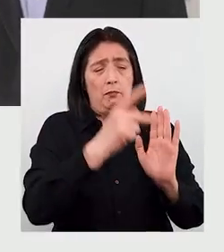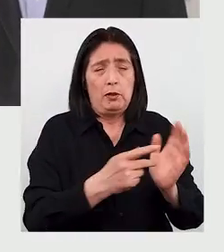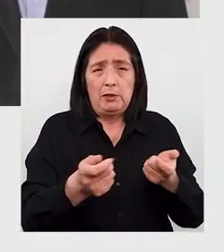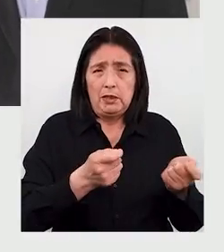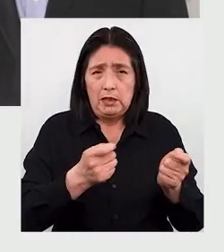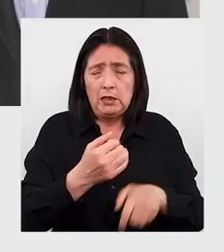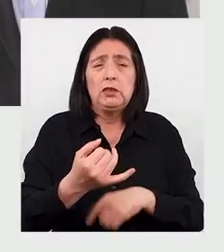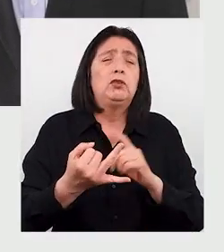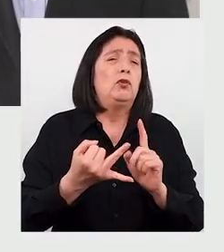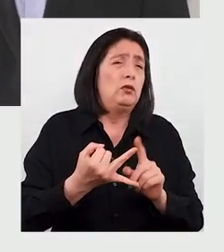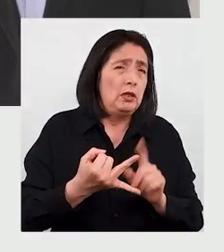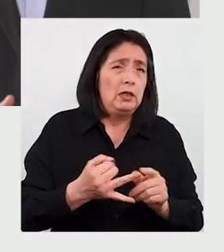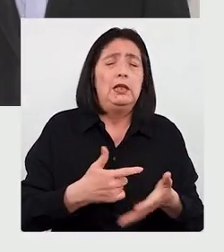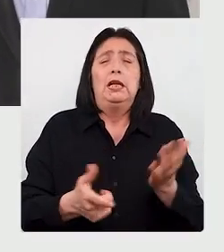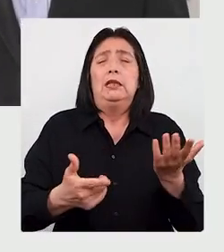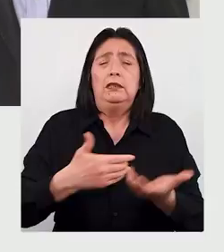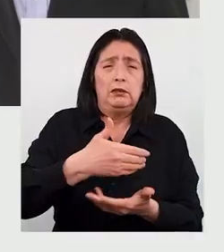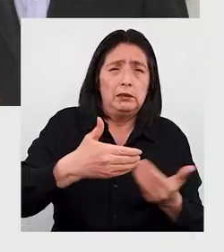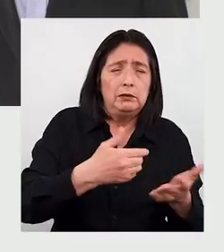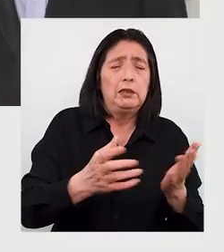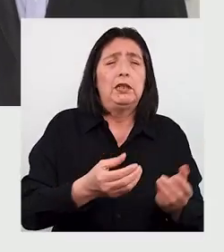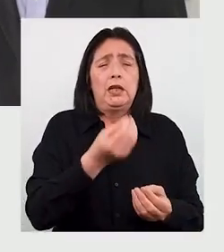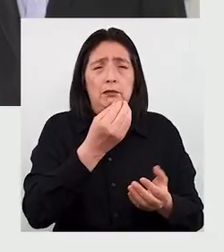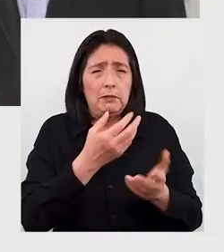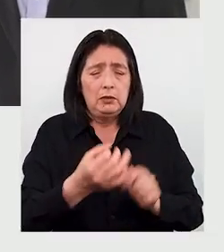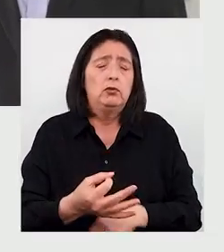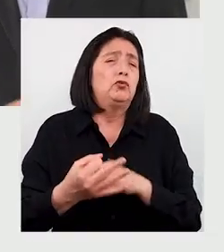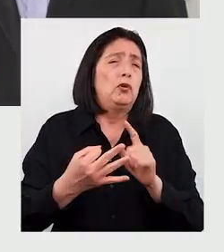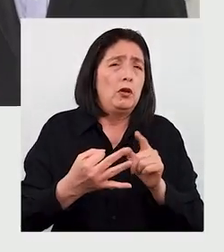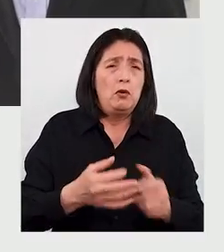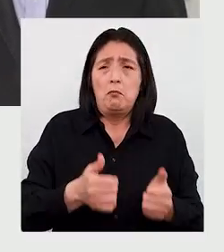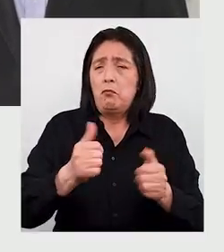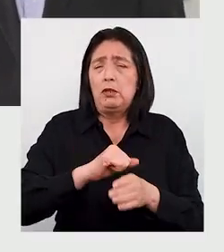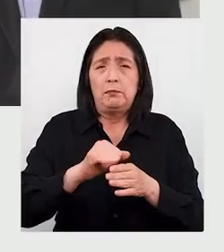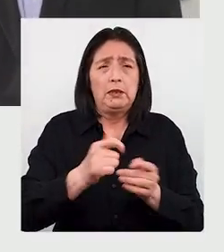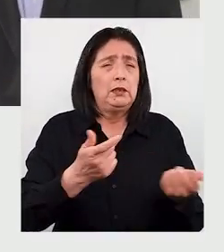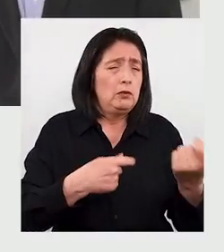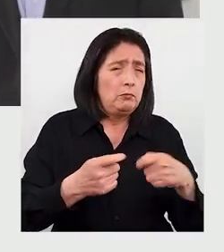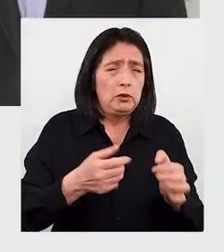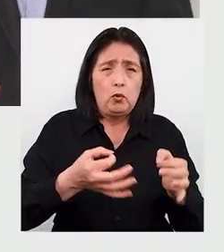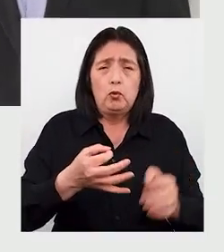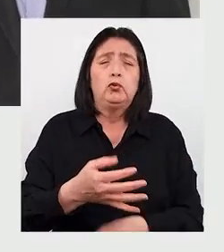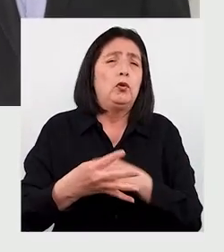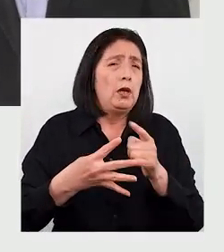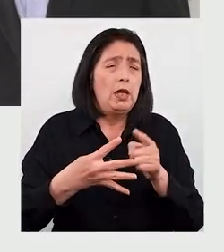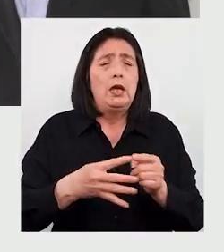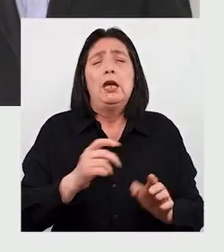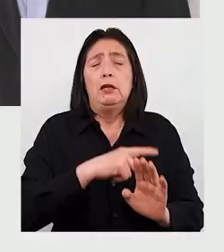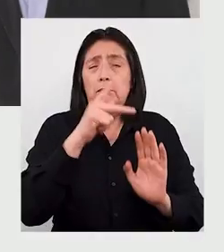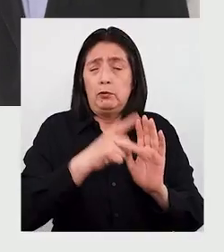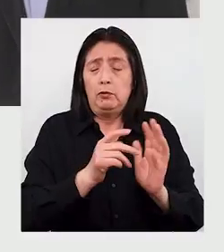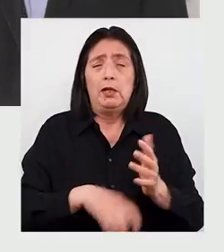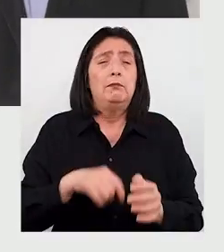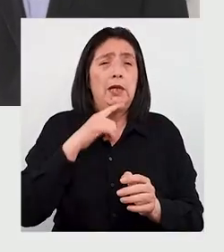gestión de la certificación orgánica, trazabilidad en alimentos orgánicos, buenas prácticas de comercio justo, el programa